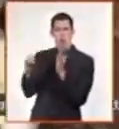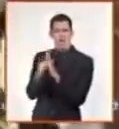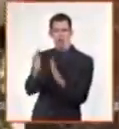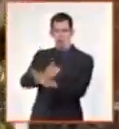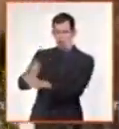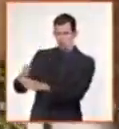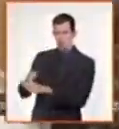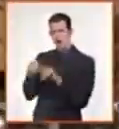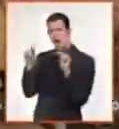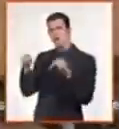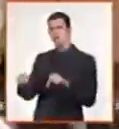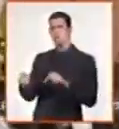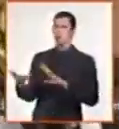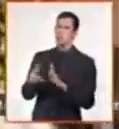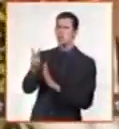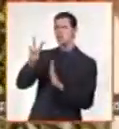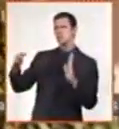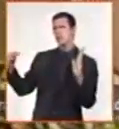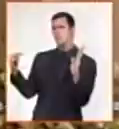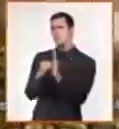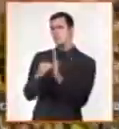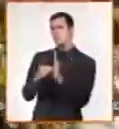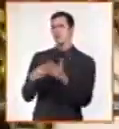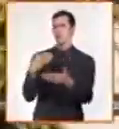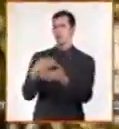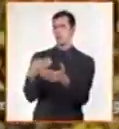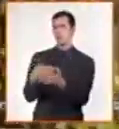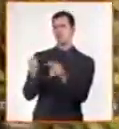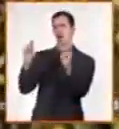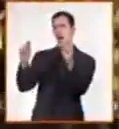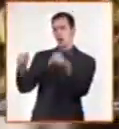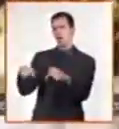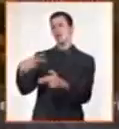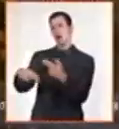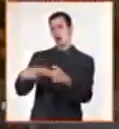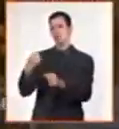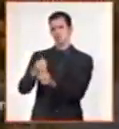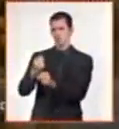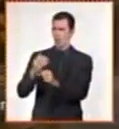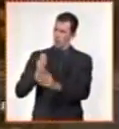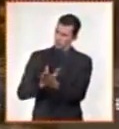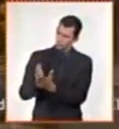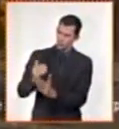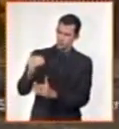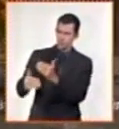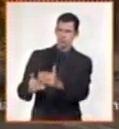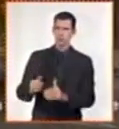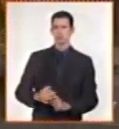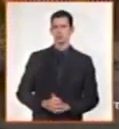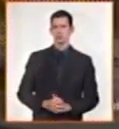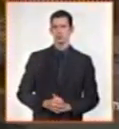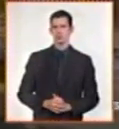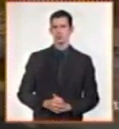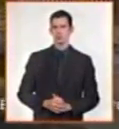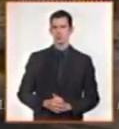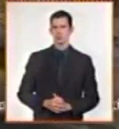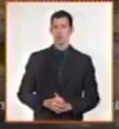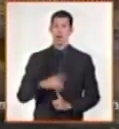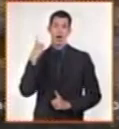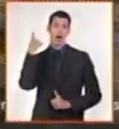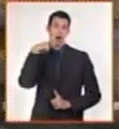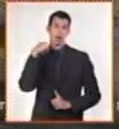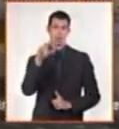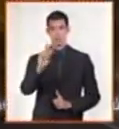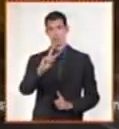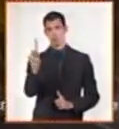3.000 empresas chinas operan en esta región. En 2021, a pesar de situación desfavorable, el